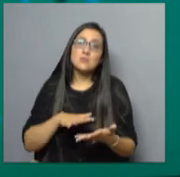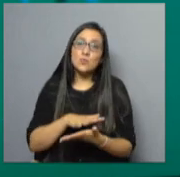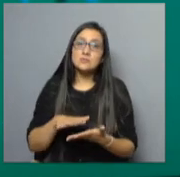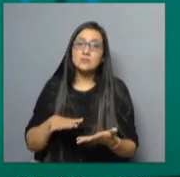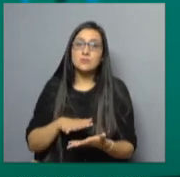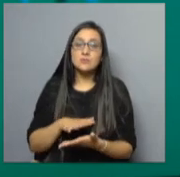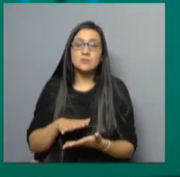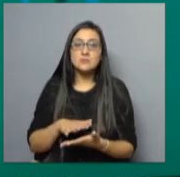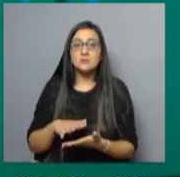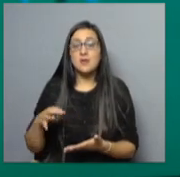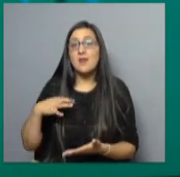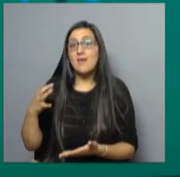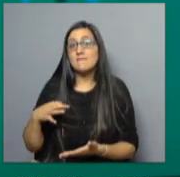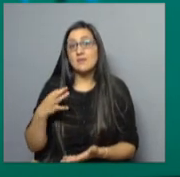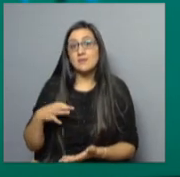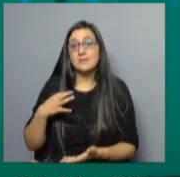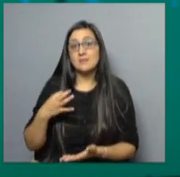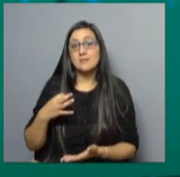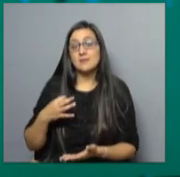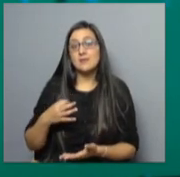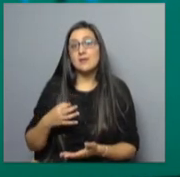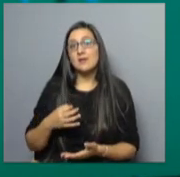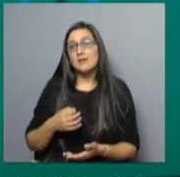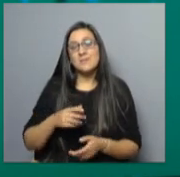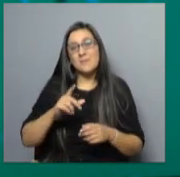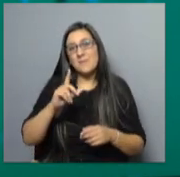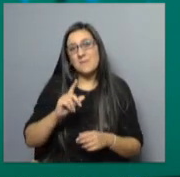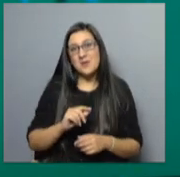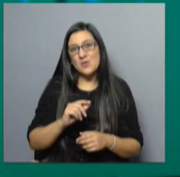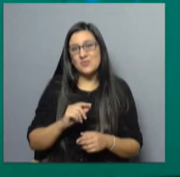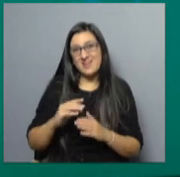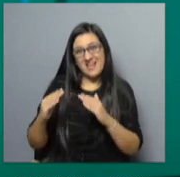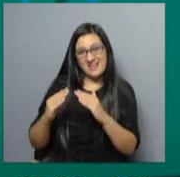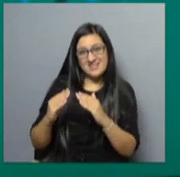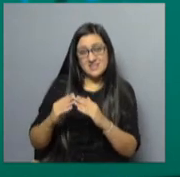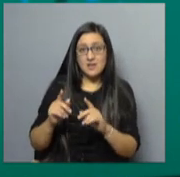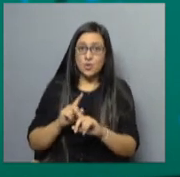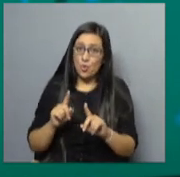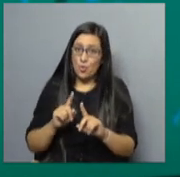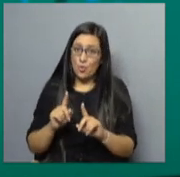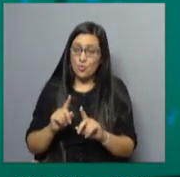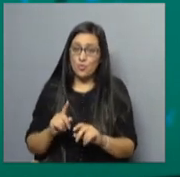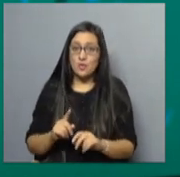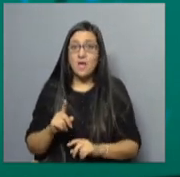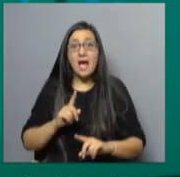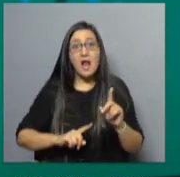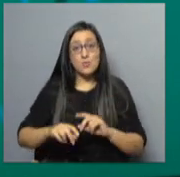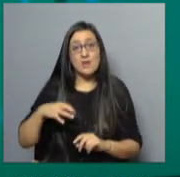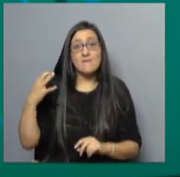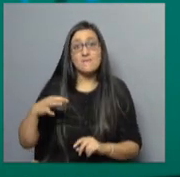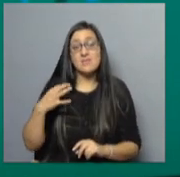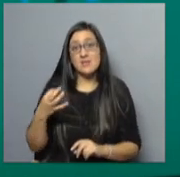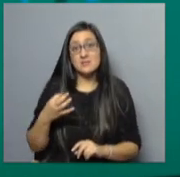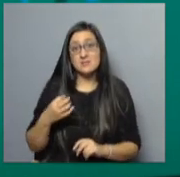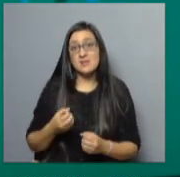la vida vale menos que la propiedad pero aparte y no es que la vida la vida valga menos alguna vidas valen menos ese es el